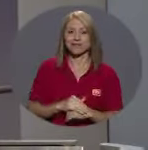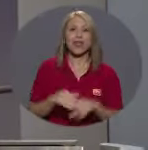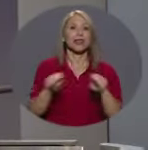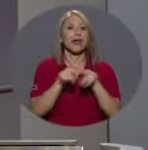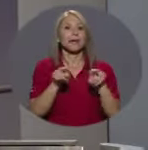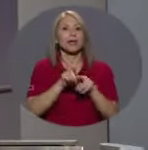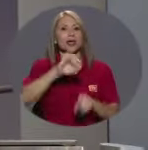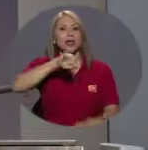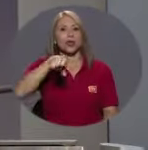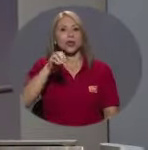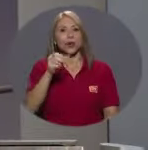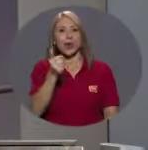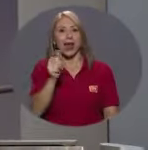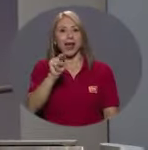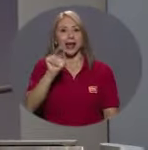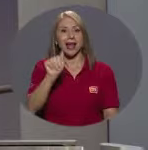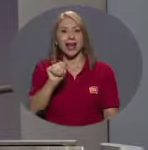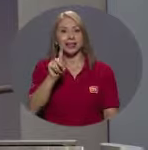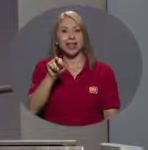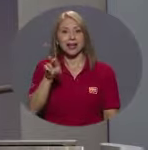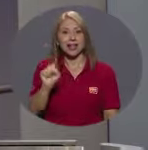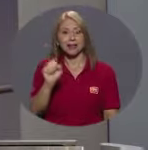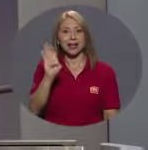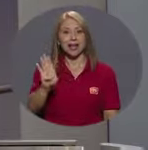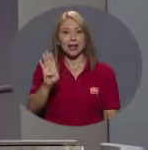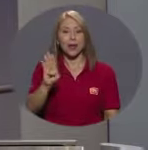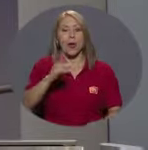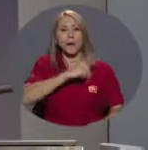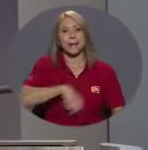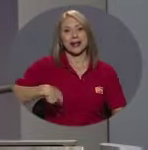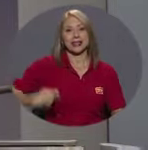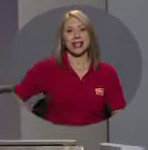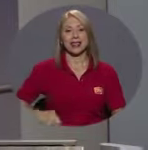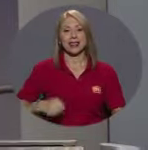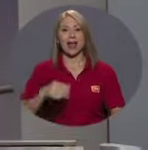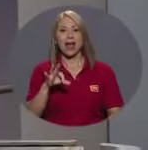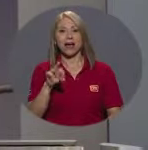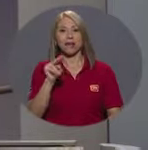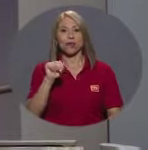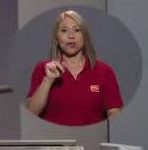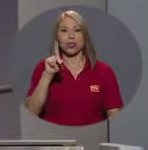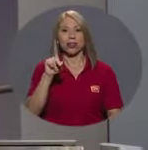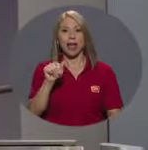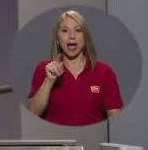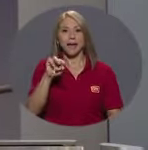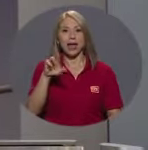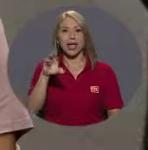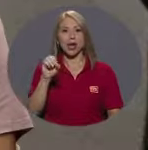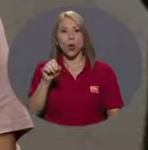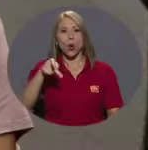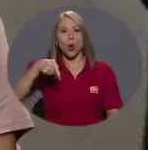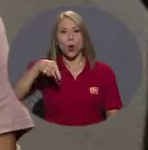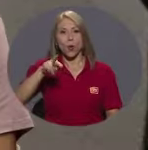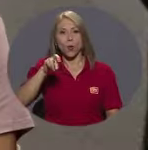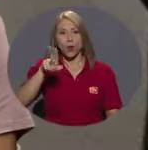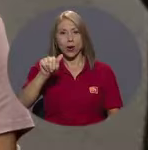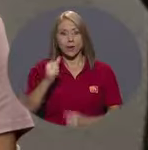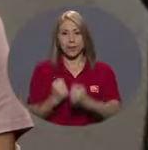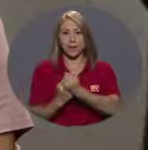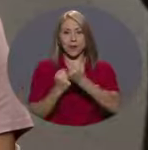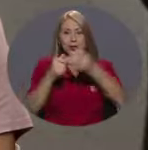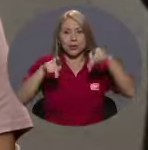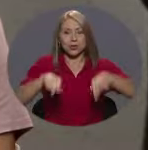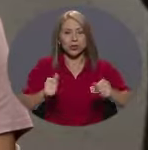nos acompaña Joana Cerdas Barquero, quien es presidenta de Fundameco Plura, fundación que apoya a las personas con